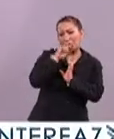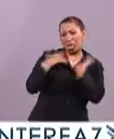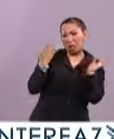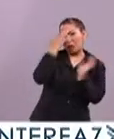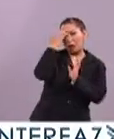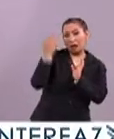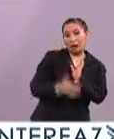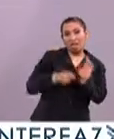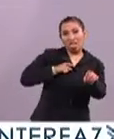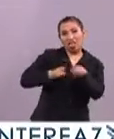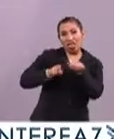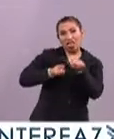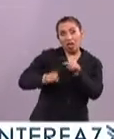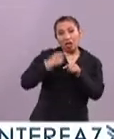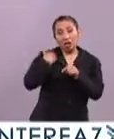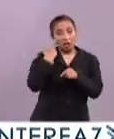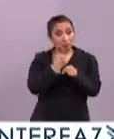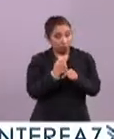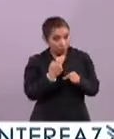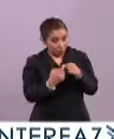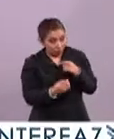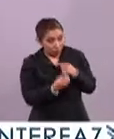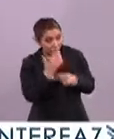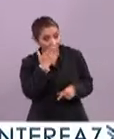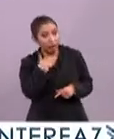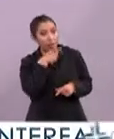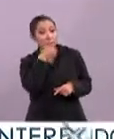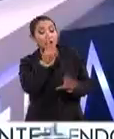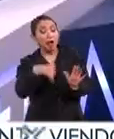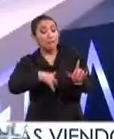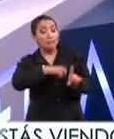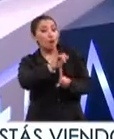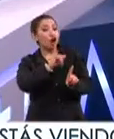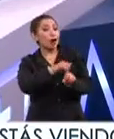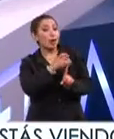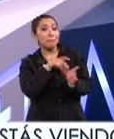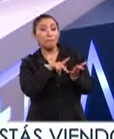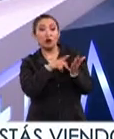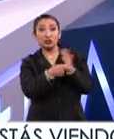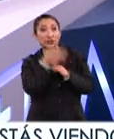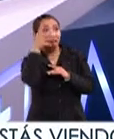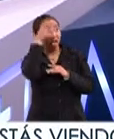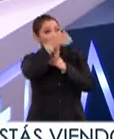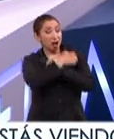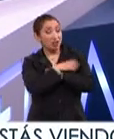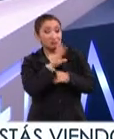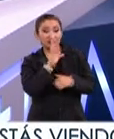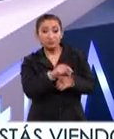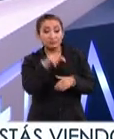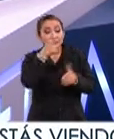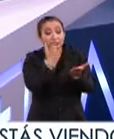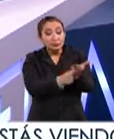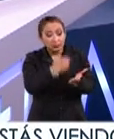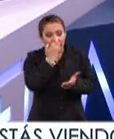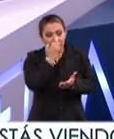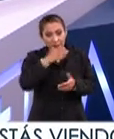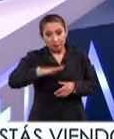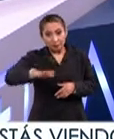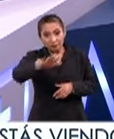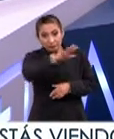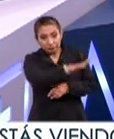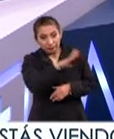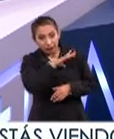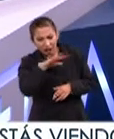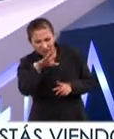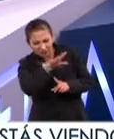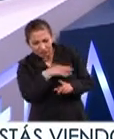sé qué. Entonces, justamente lo primero es que yo siempre he dicho, con bullying no hay proyecto educativo. Si tú en una institución, en una escuela,